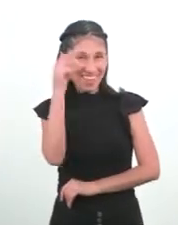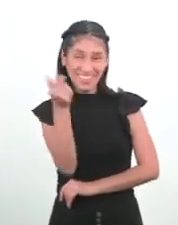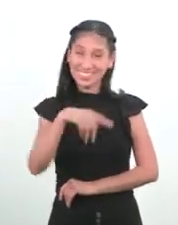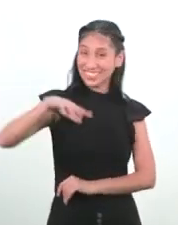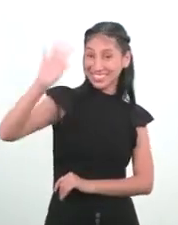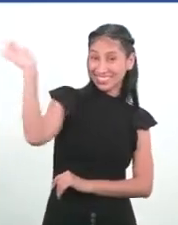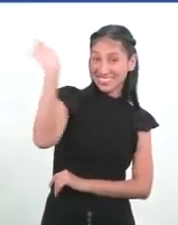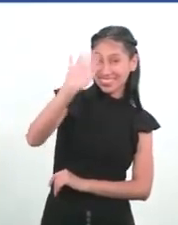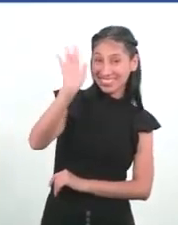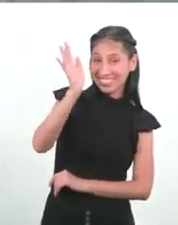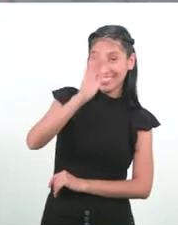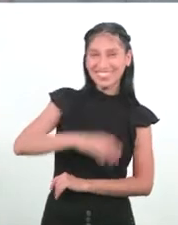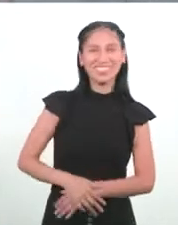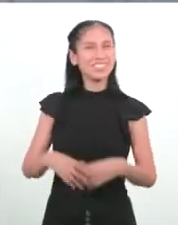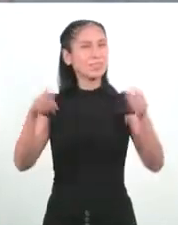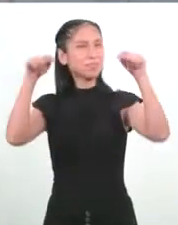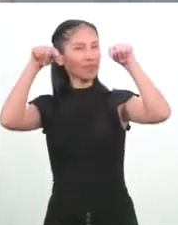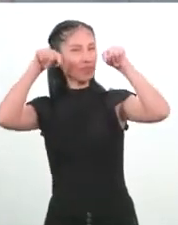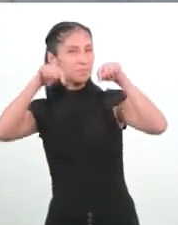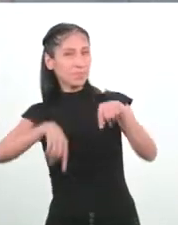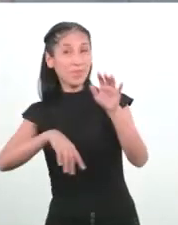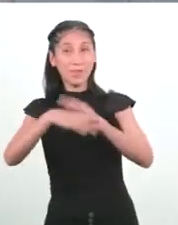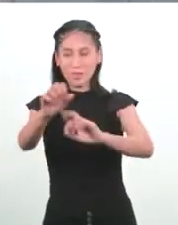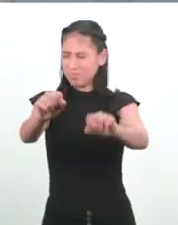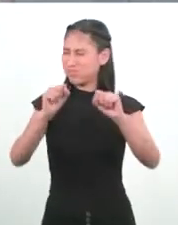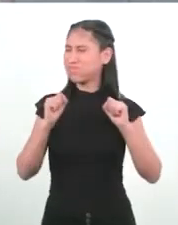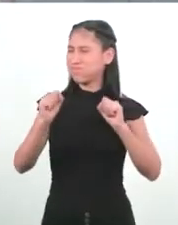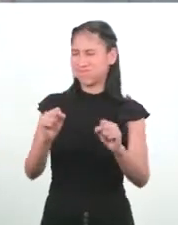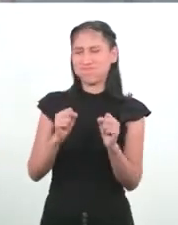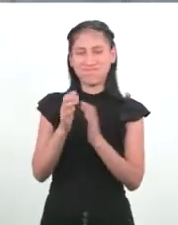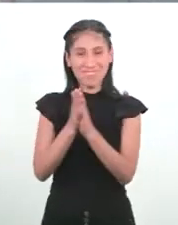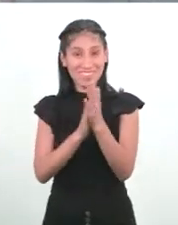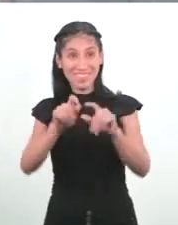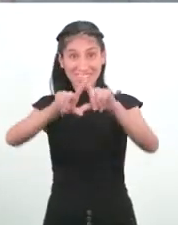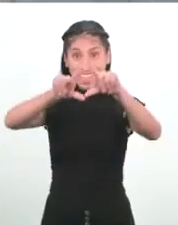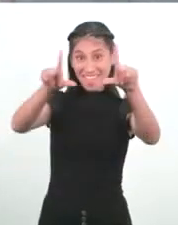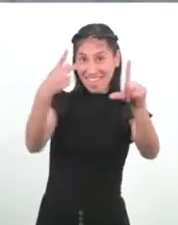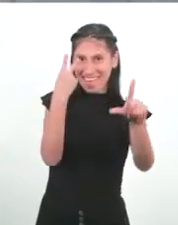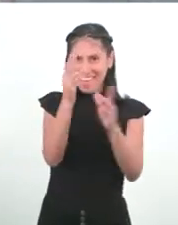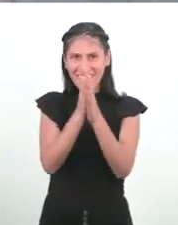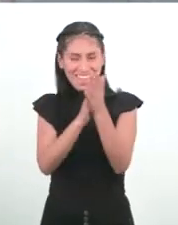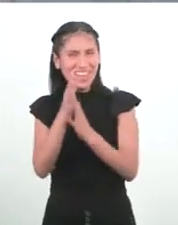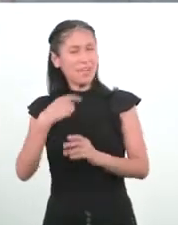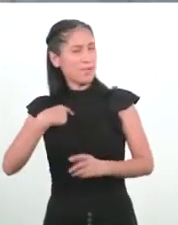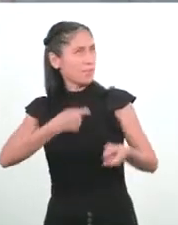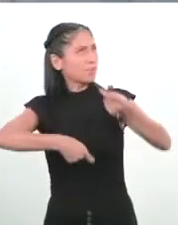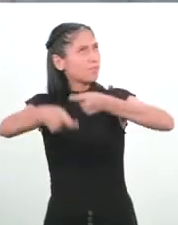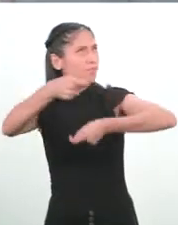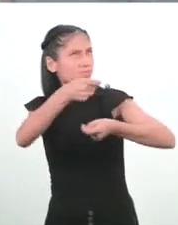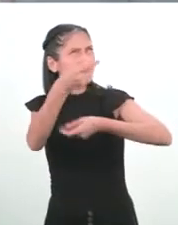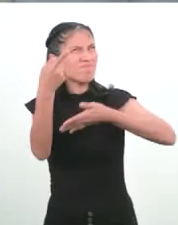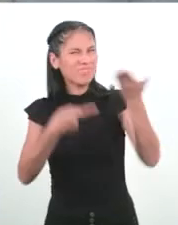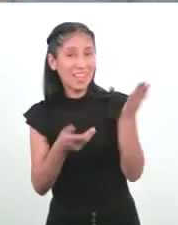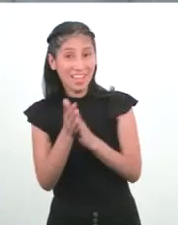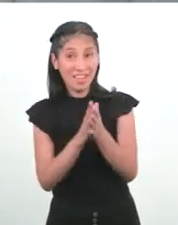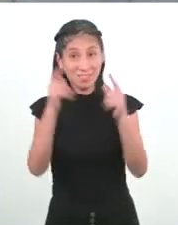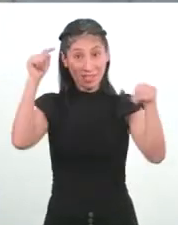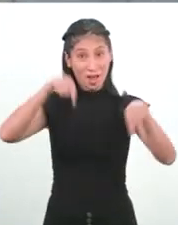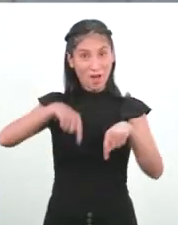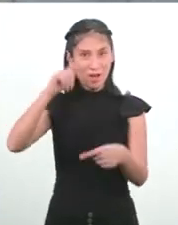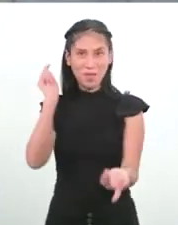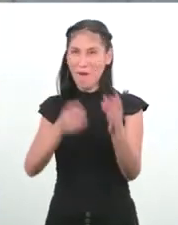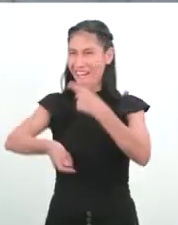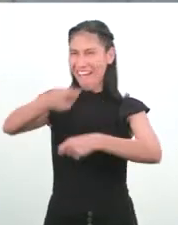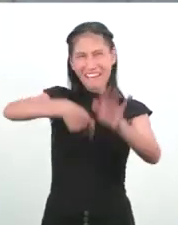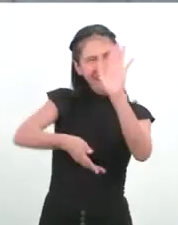Nos vemos en la próxima. Ahora tengo más energía para dedicarme a mi emprendimiento. Así que hoy no paramos hasta